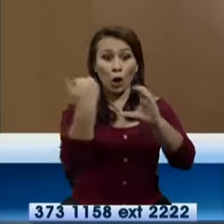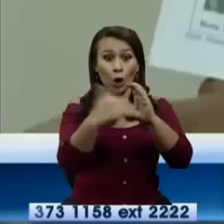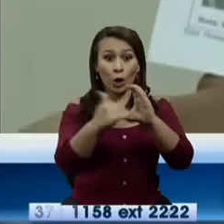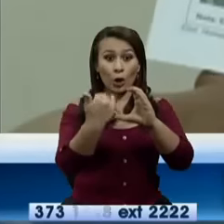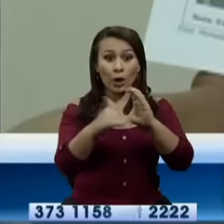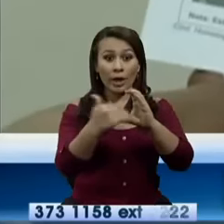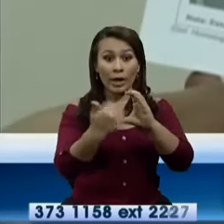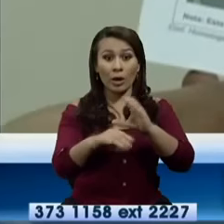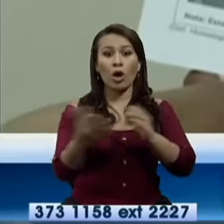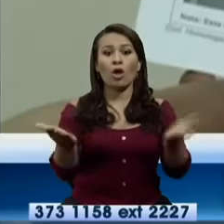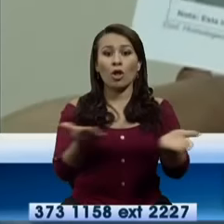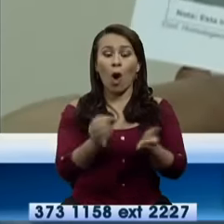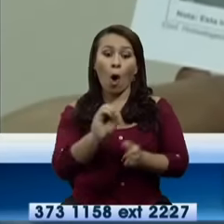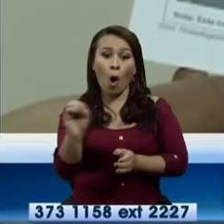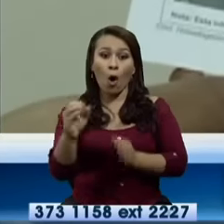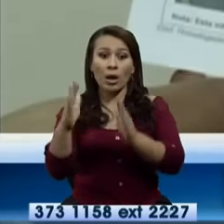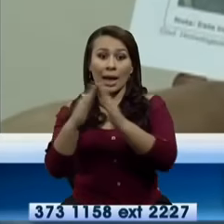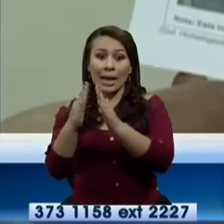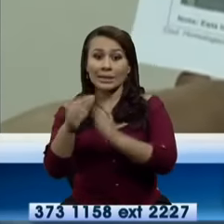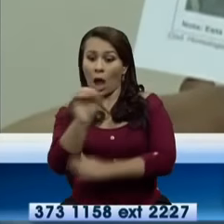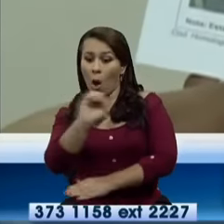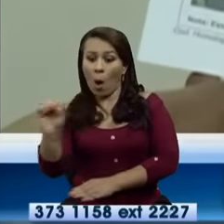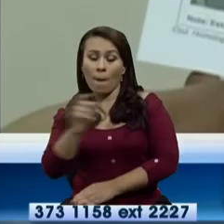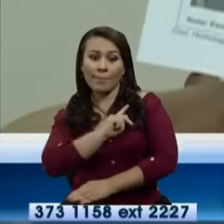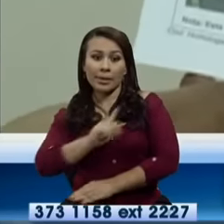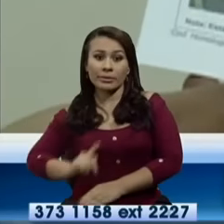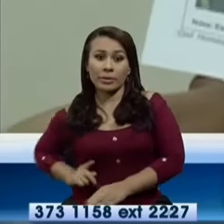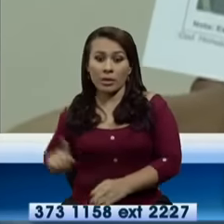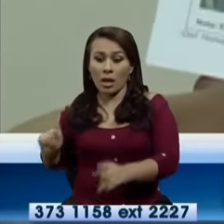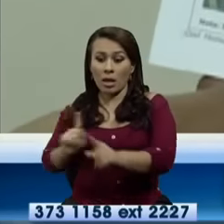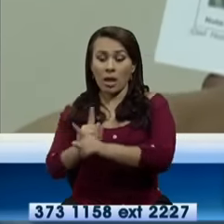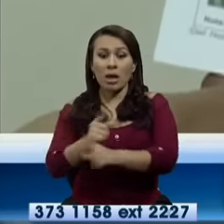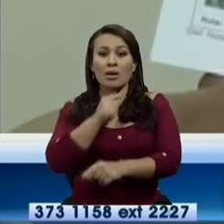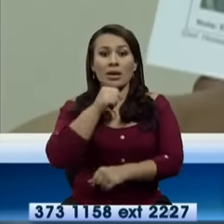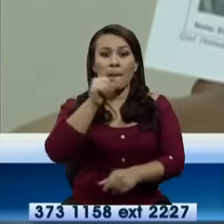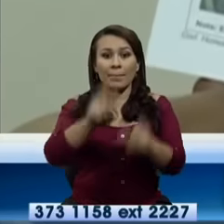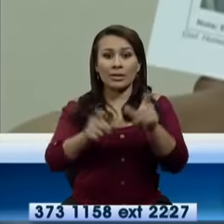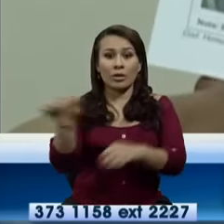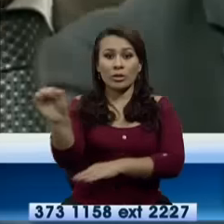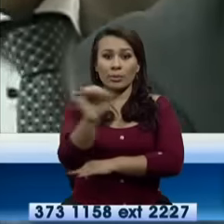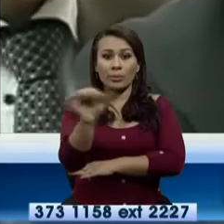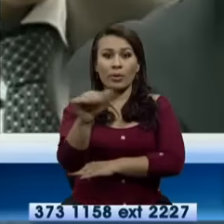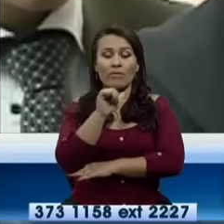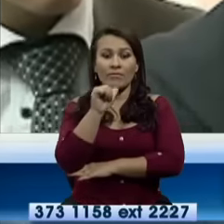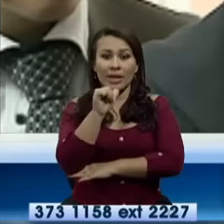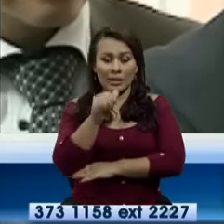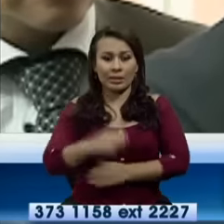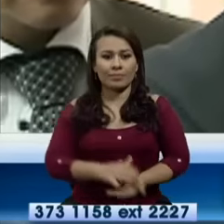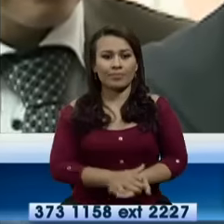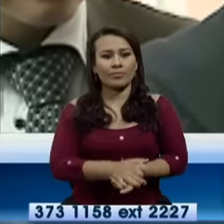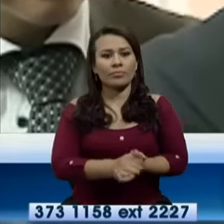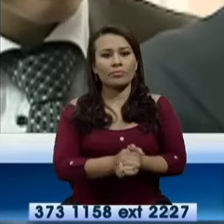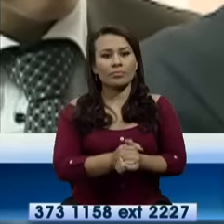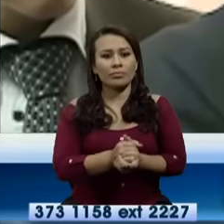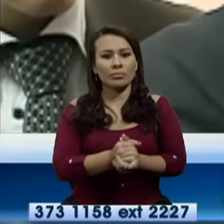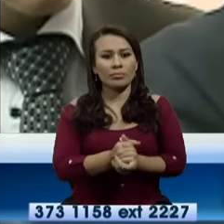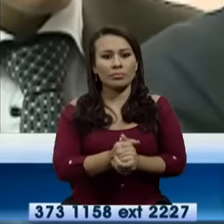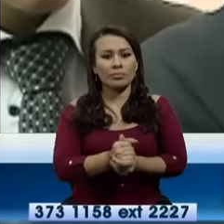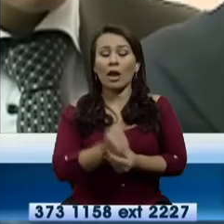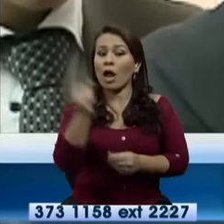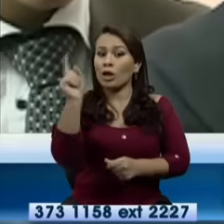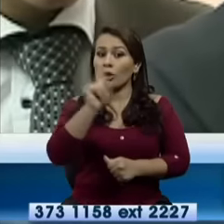electrónico en el domicilio o personalmente y que los conductores no están siguiendo el debido proceso es el proceso